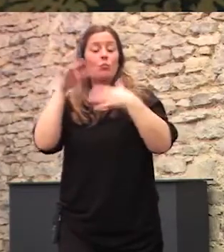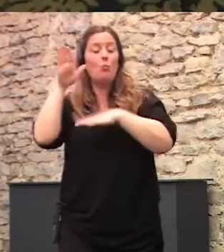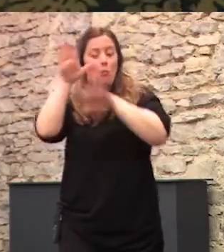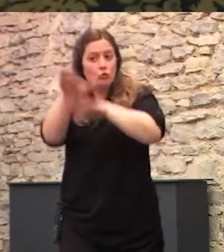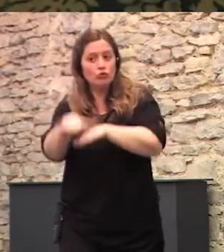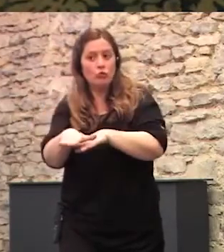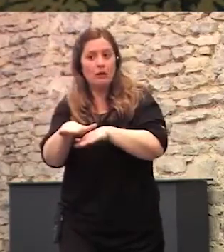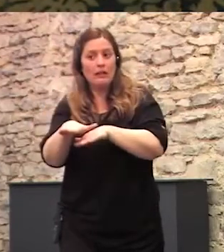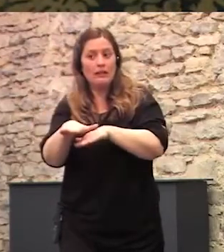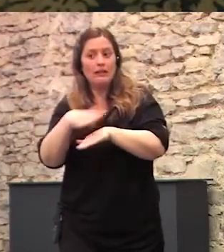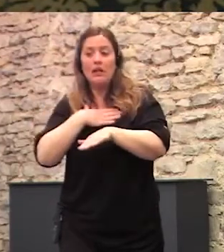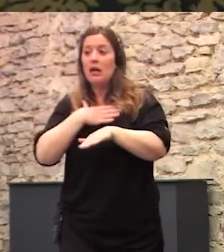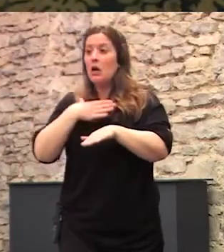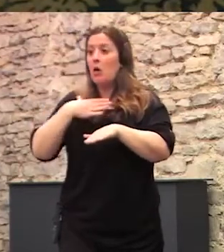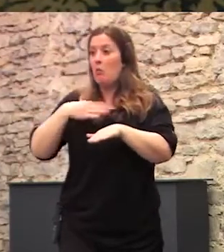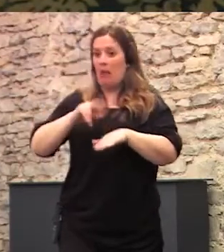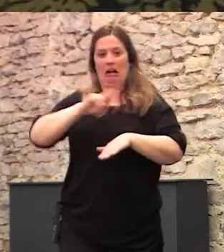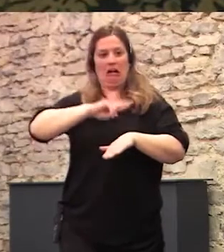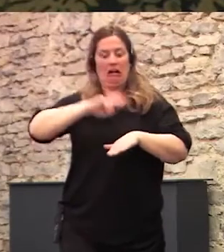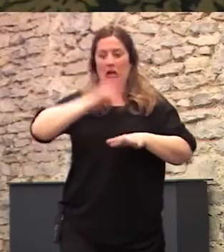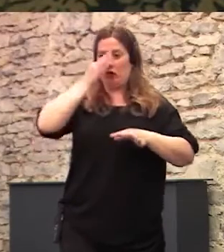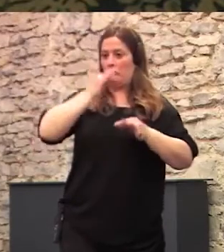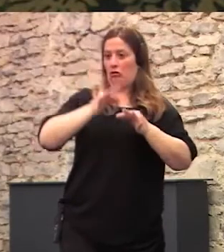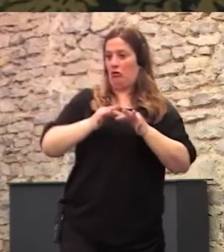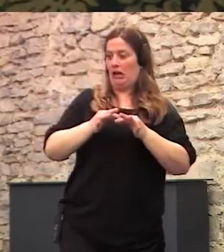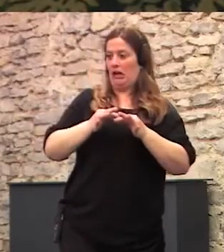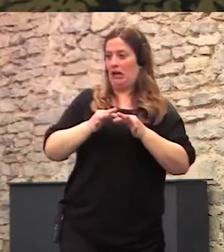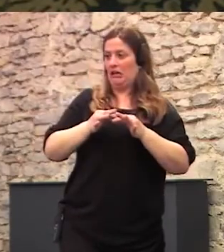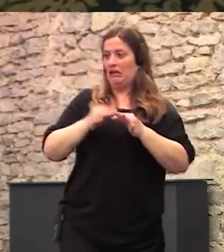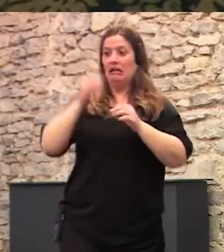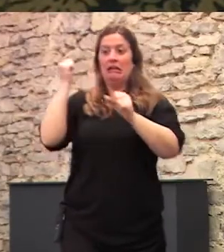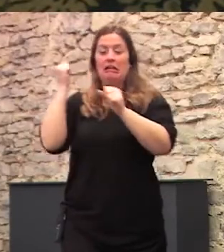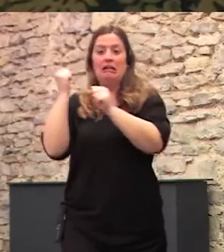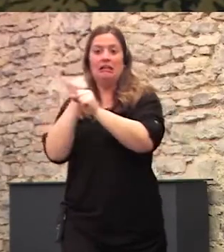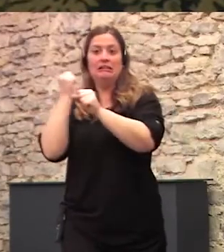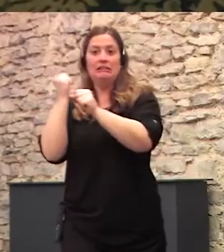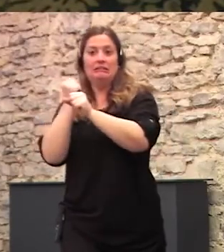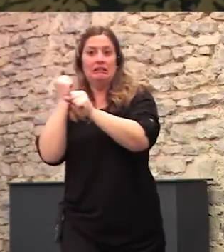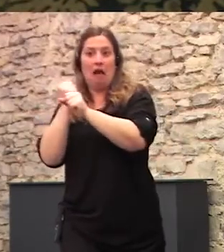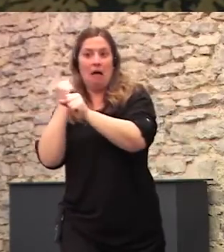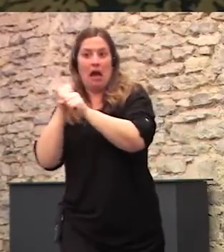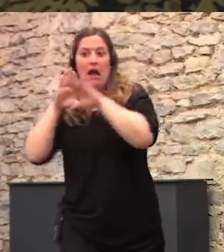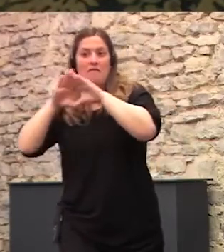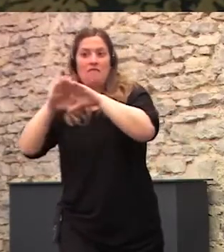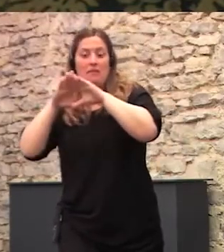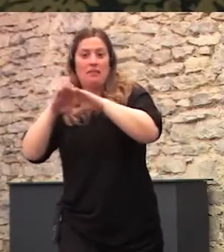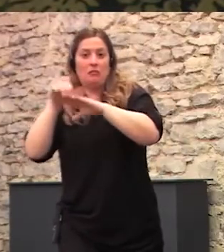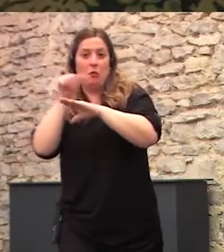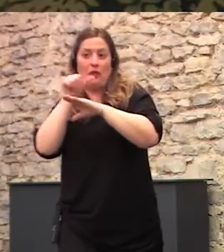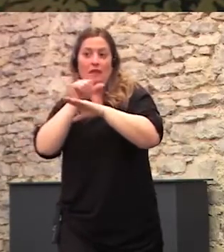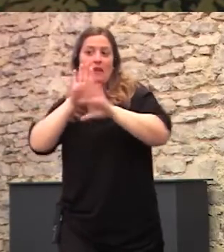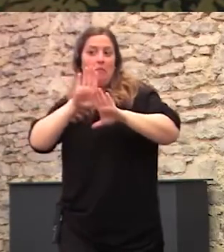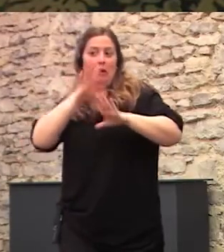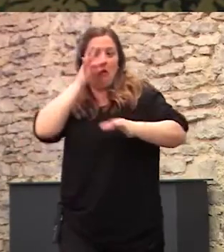ser laicas y trabajar desde parámetros de feminismo occidental laico, o pueden